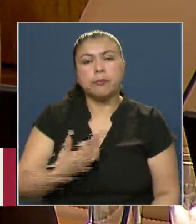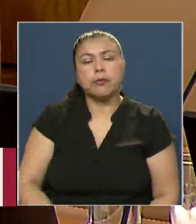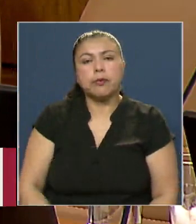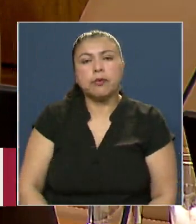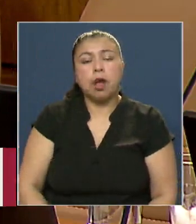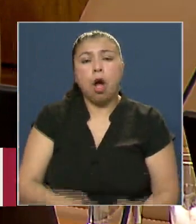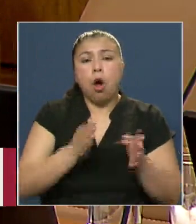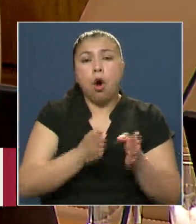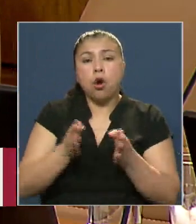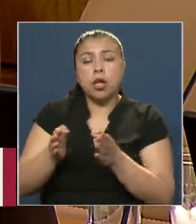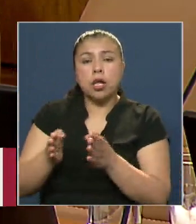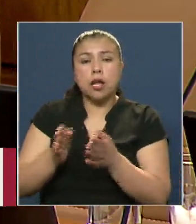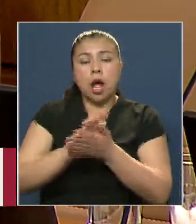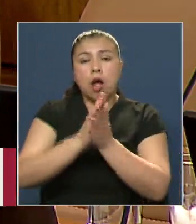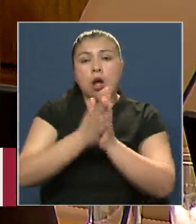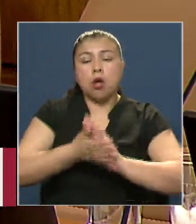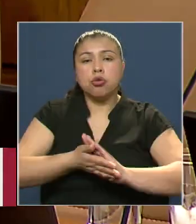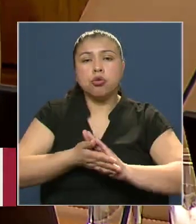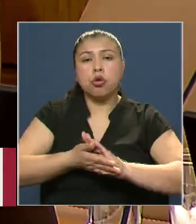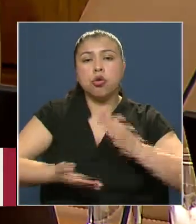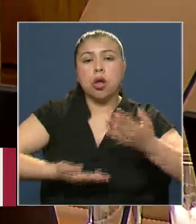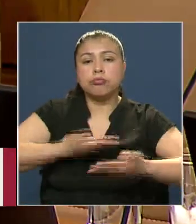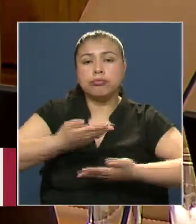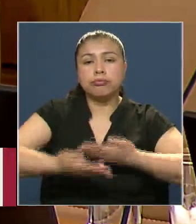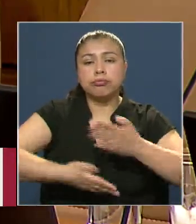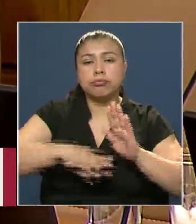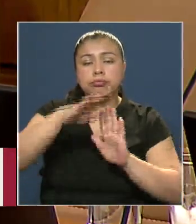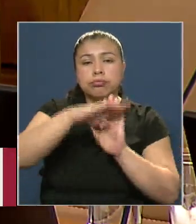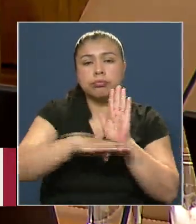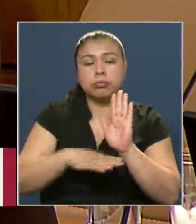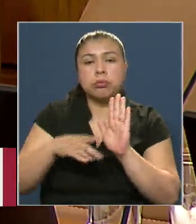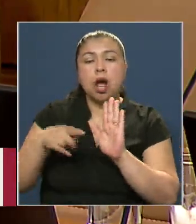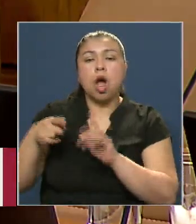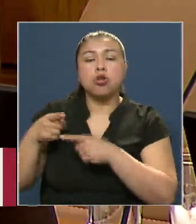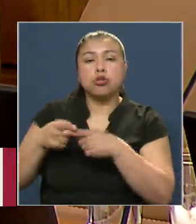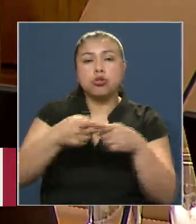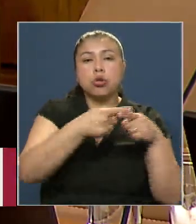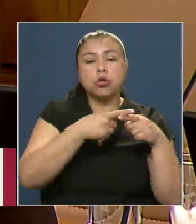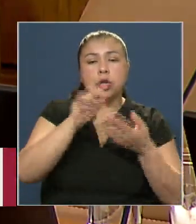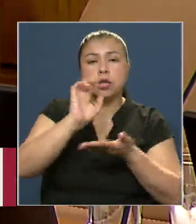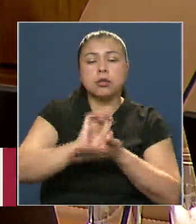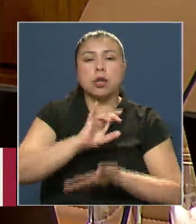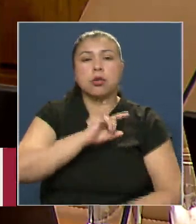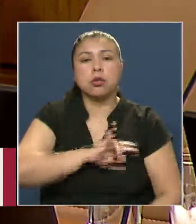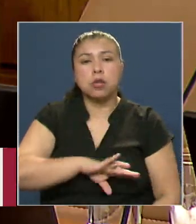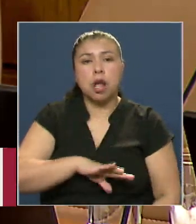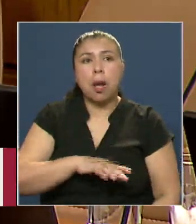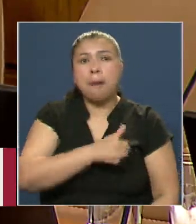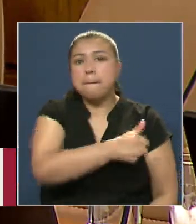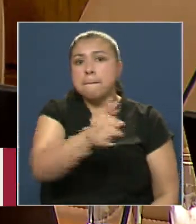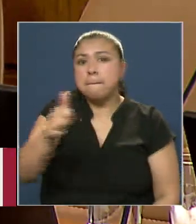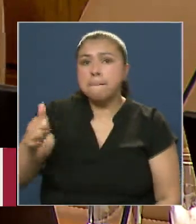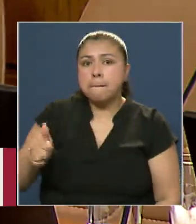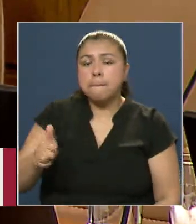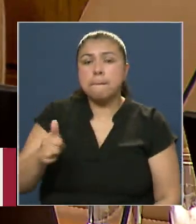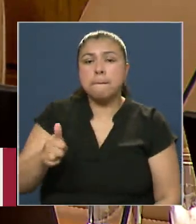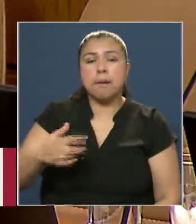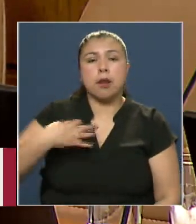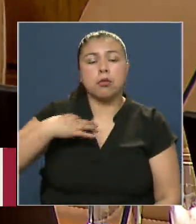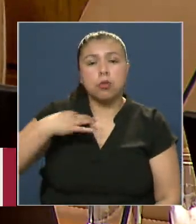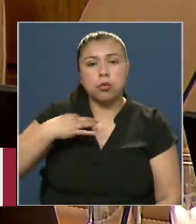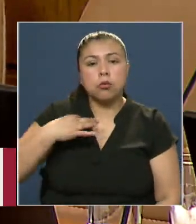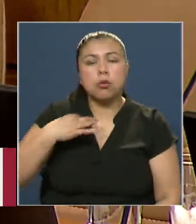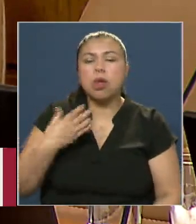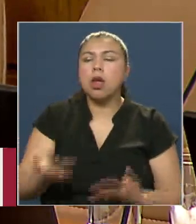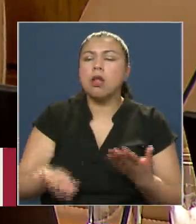es ordenar toda la oferta programática de carácter social que tiene el Estado de Chile para todos sus ciudadanos, independiente